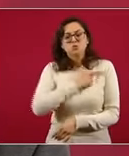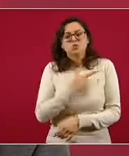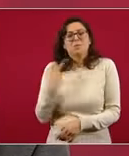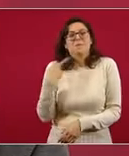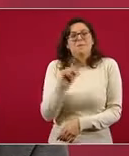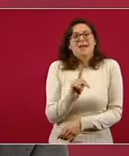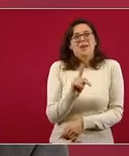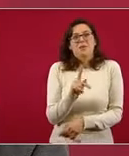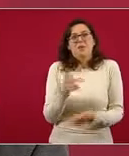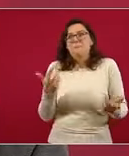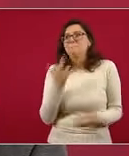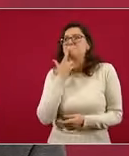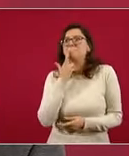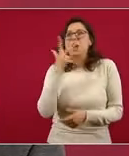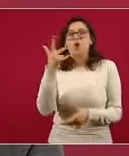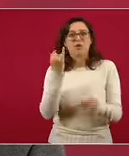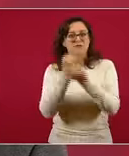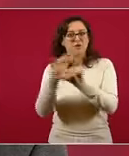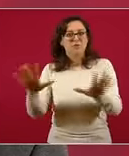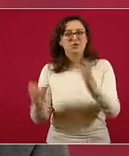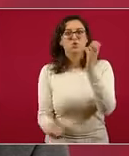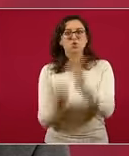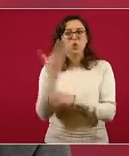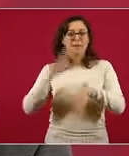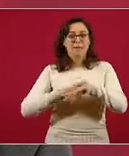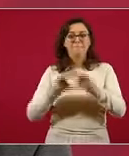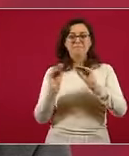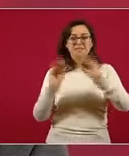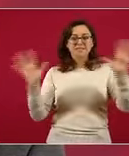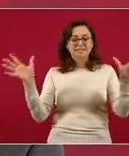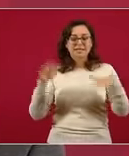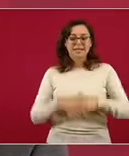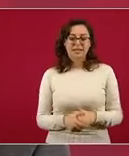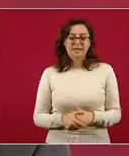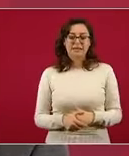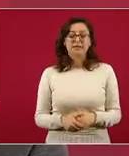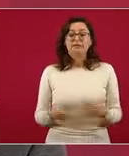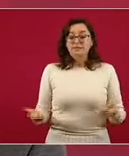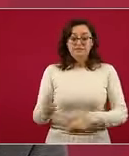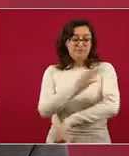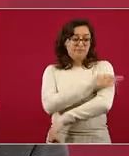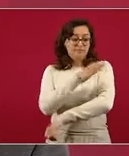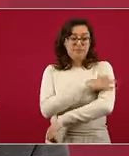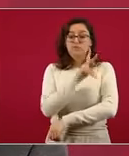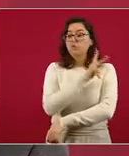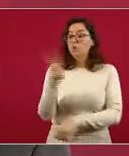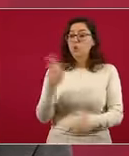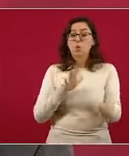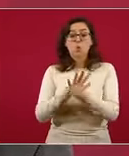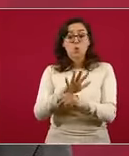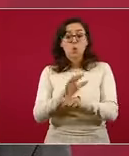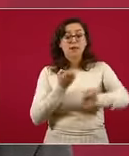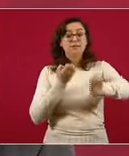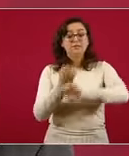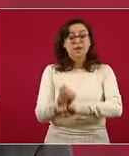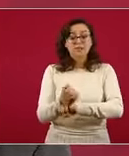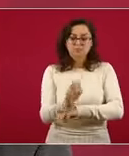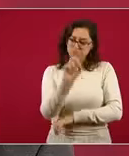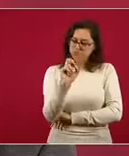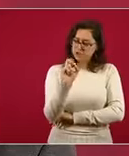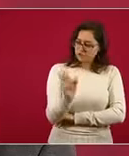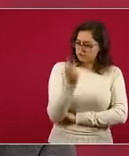la población hoy se quede con la idea clara. Ya dijimos, vacunación universal. ¿Qué estados? 32. Hay